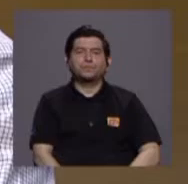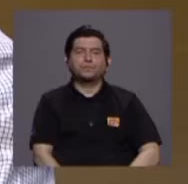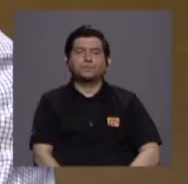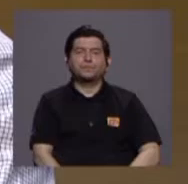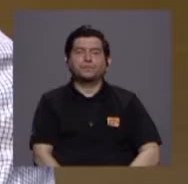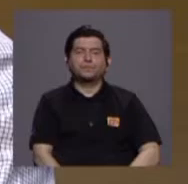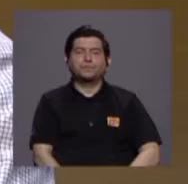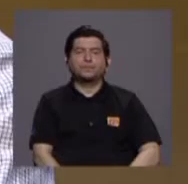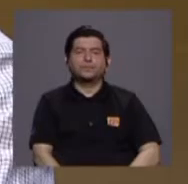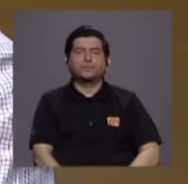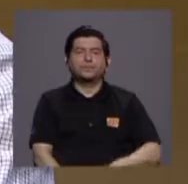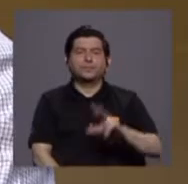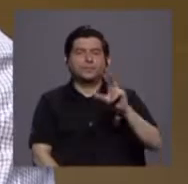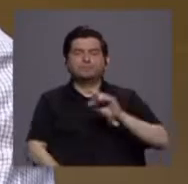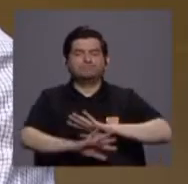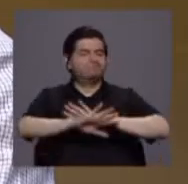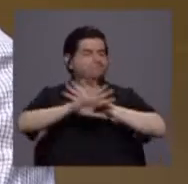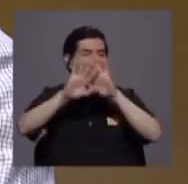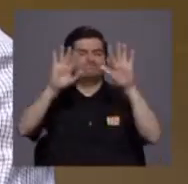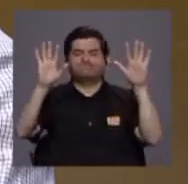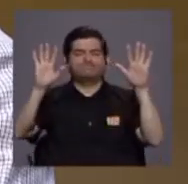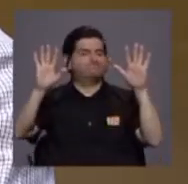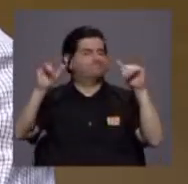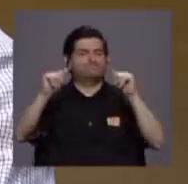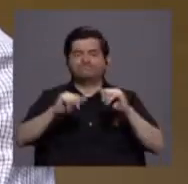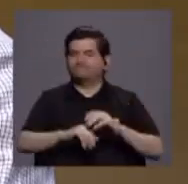es claro